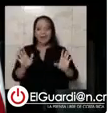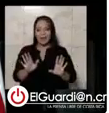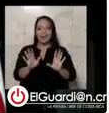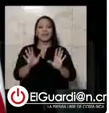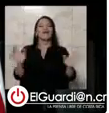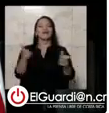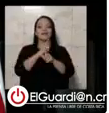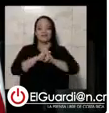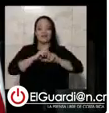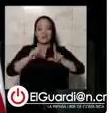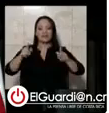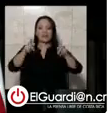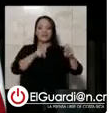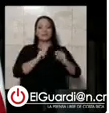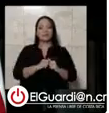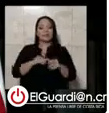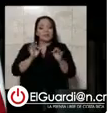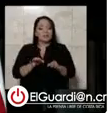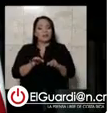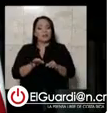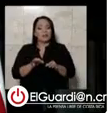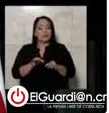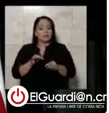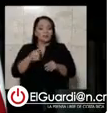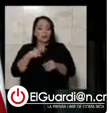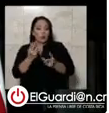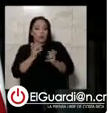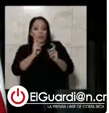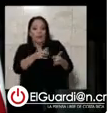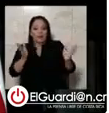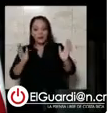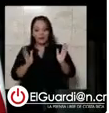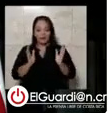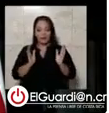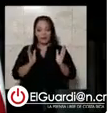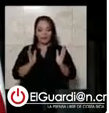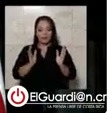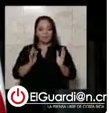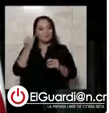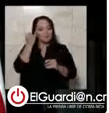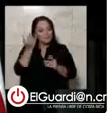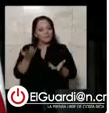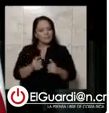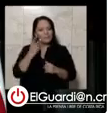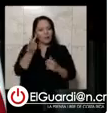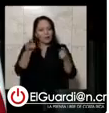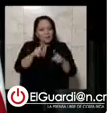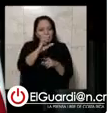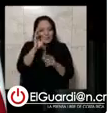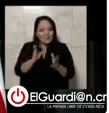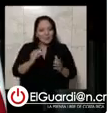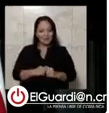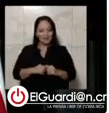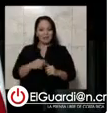la libertad de las personas de decir: yo no me quiero manifestar en ese sentido. A eso estamos llegando en Costa Rica. Bueno,